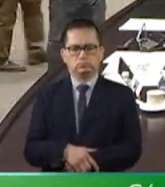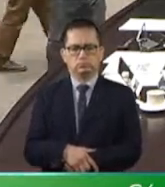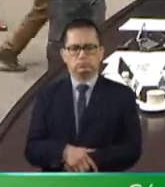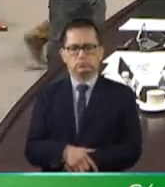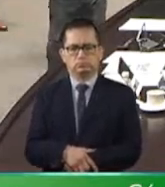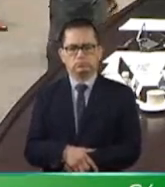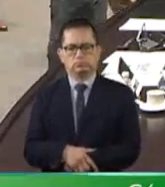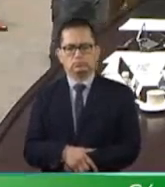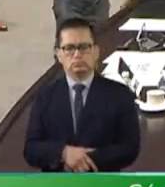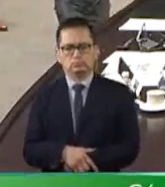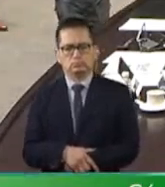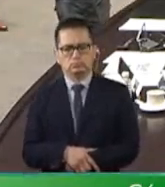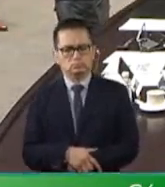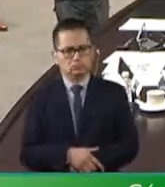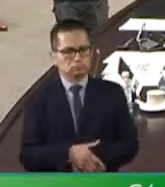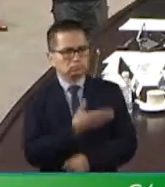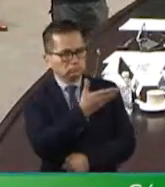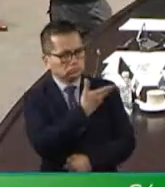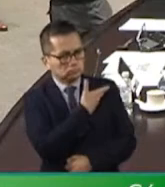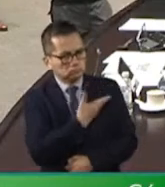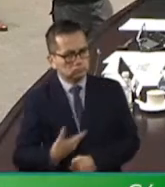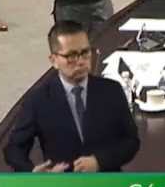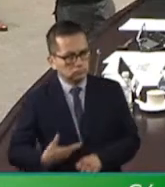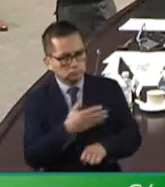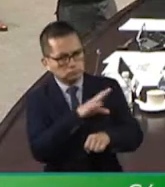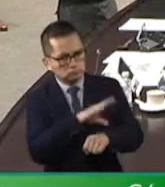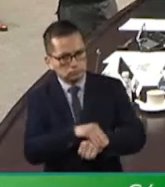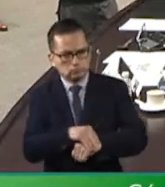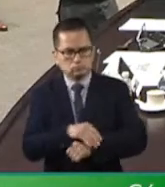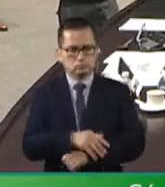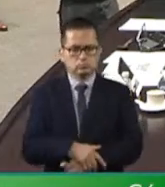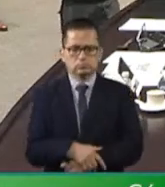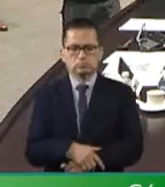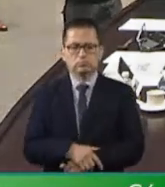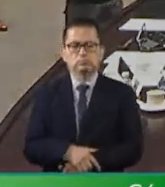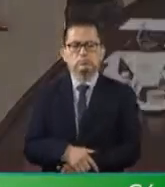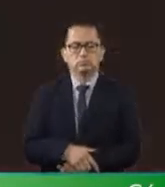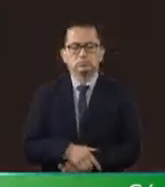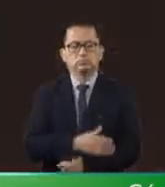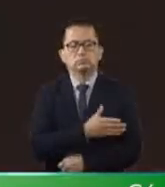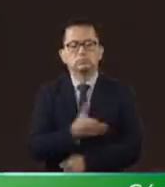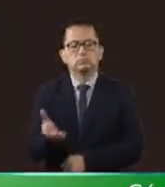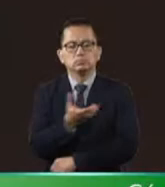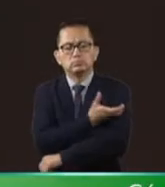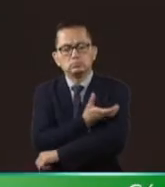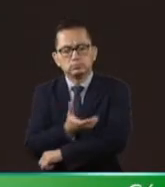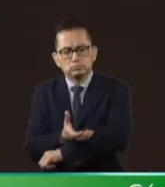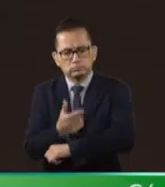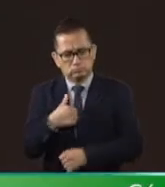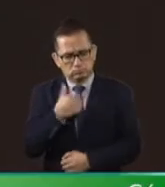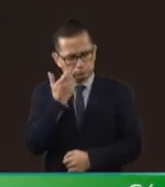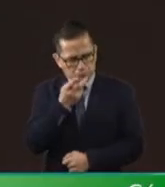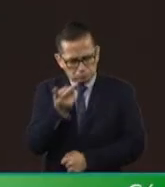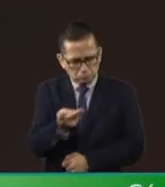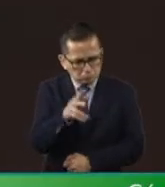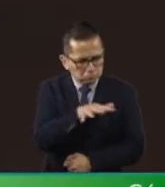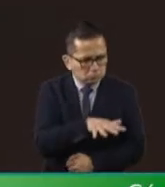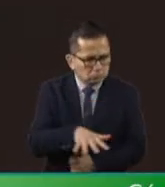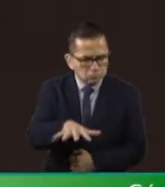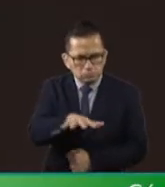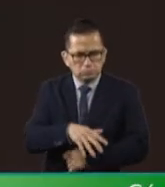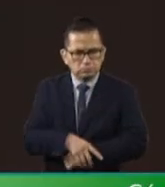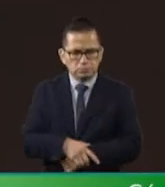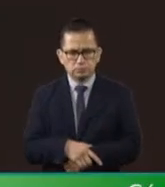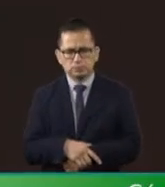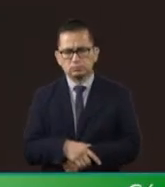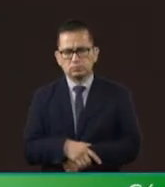Con su permiso, presidente. Compañeros legisladores, hoy les pregunto, ¿quién en casa no ha